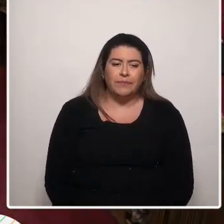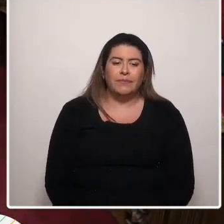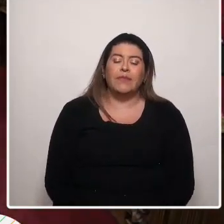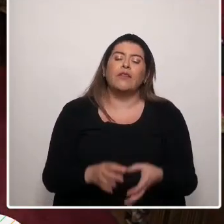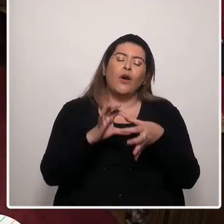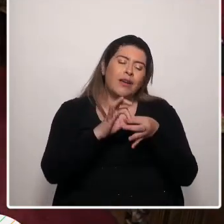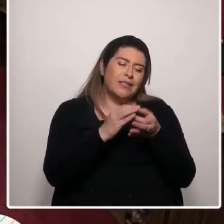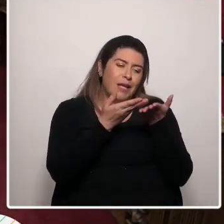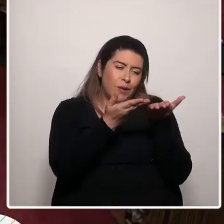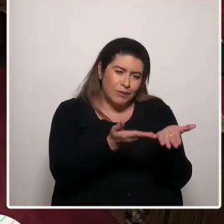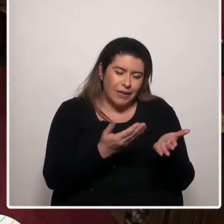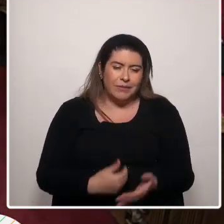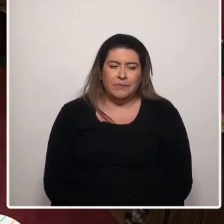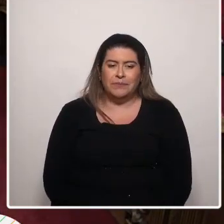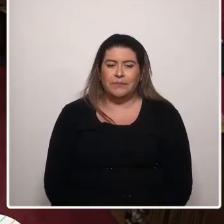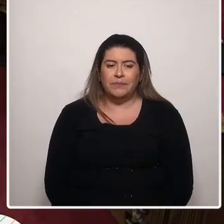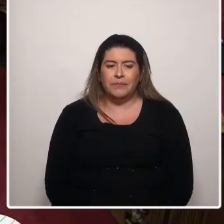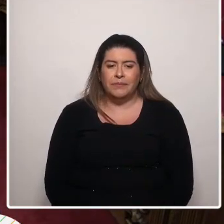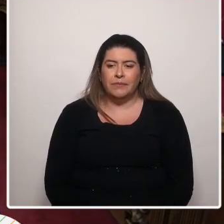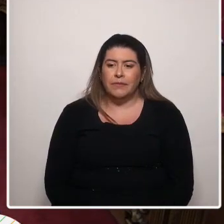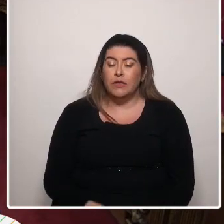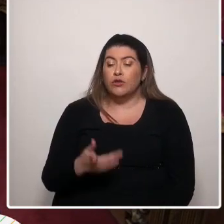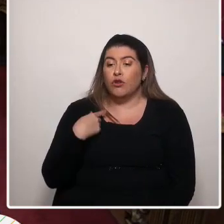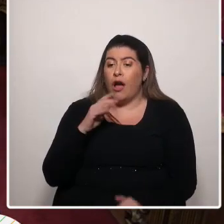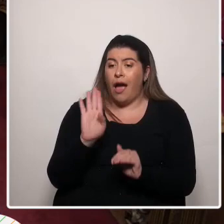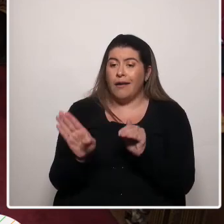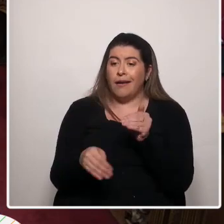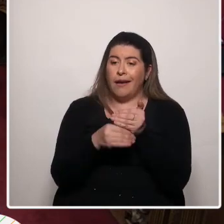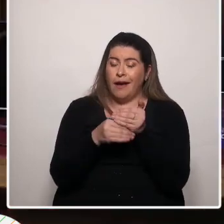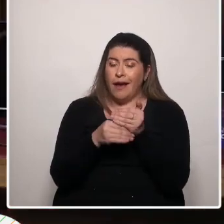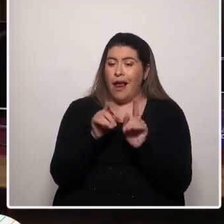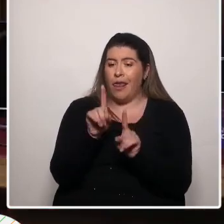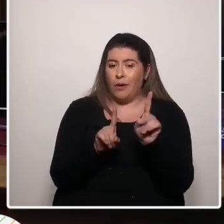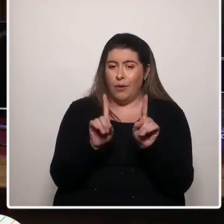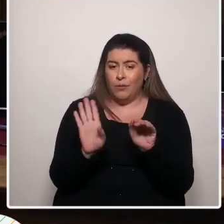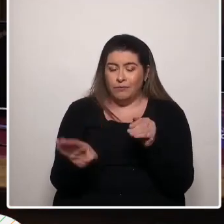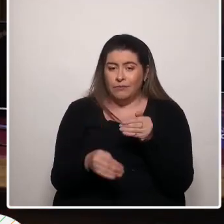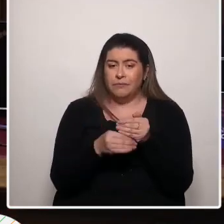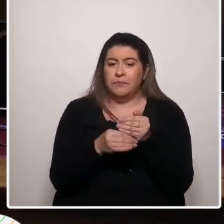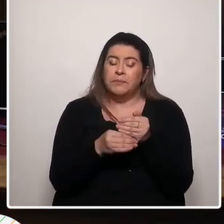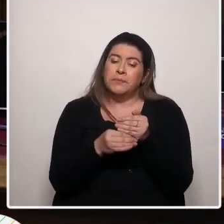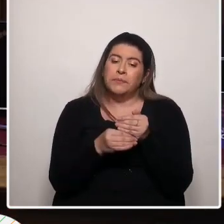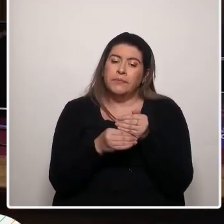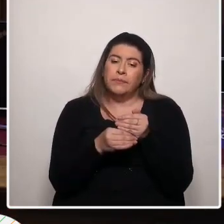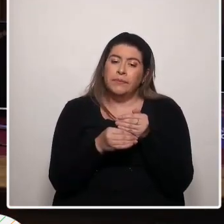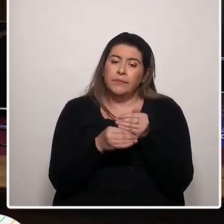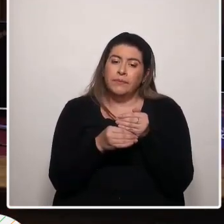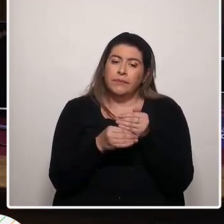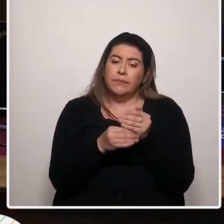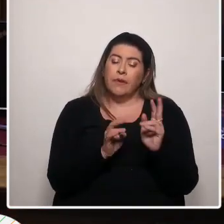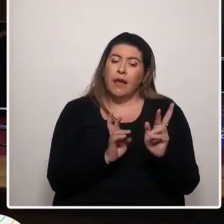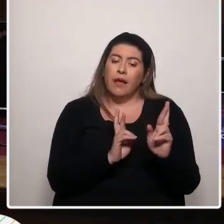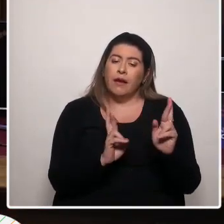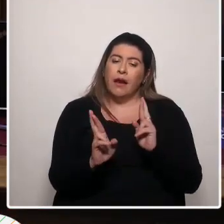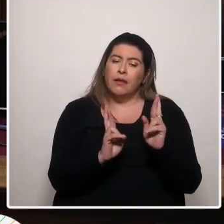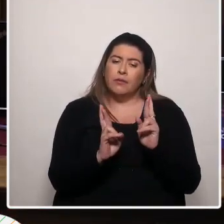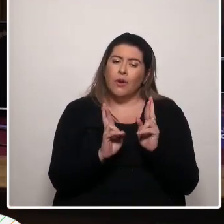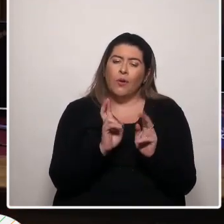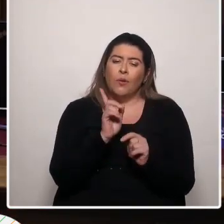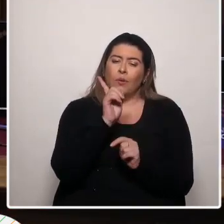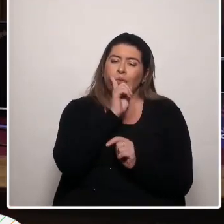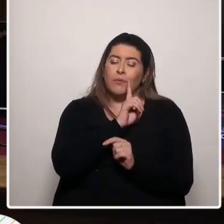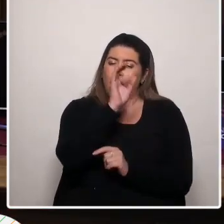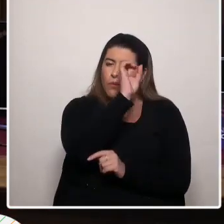usted. Yo quisiera agregar una cuestión en relación con la última